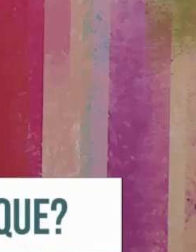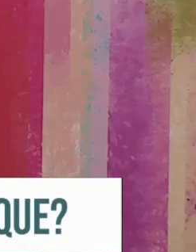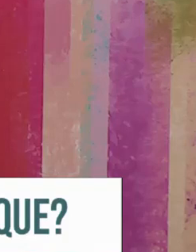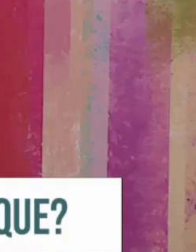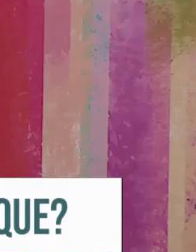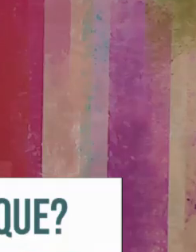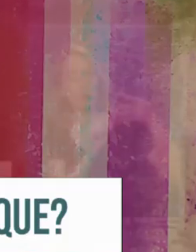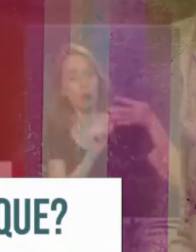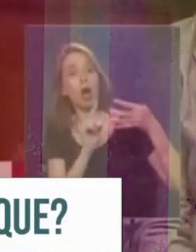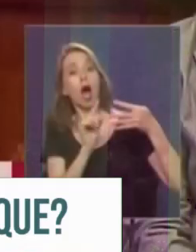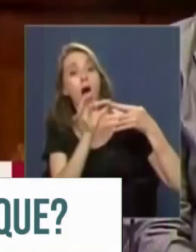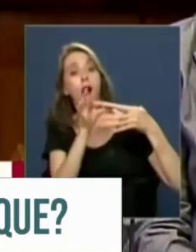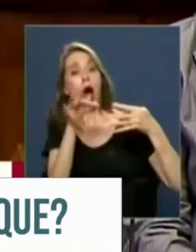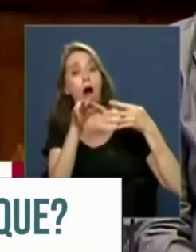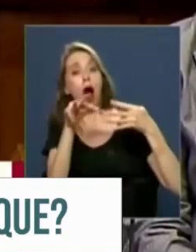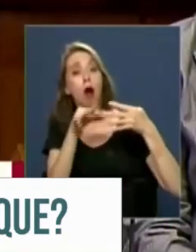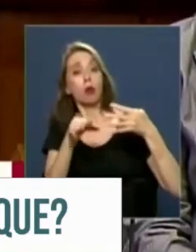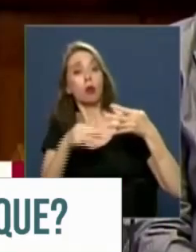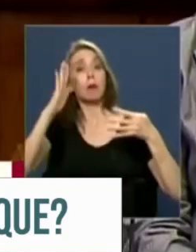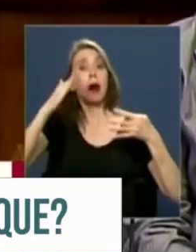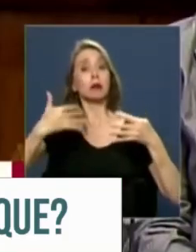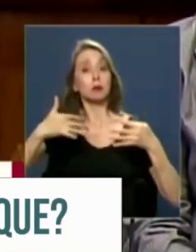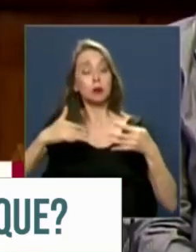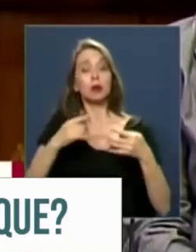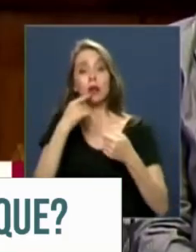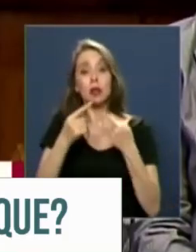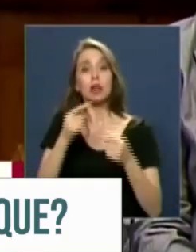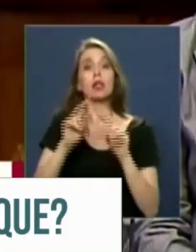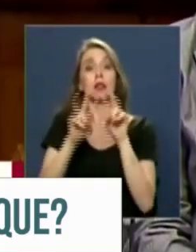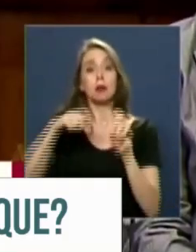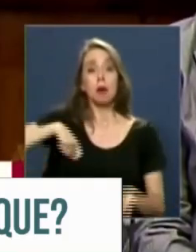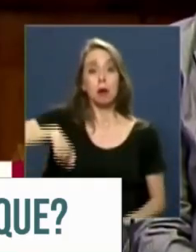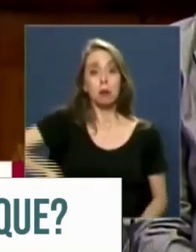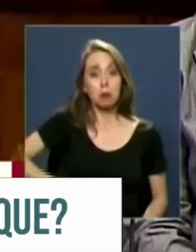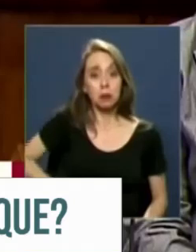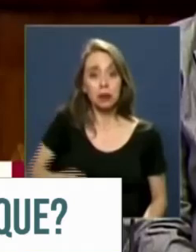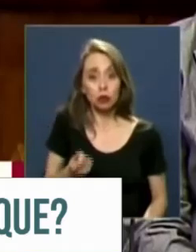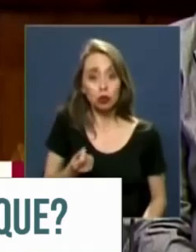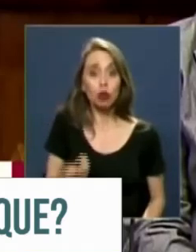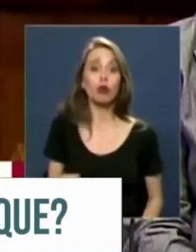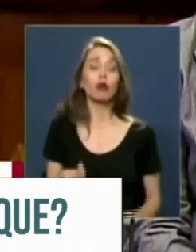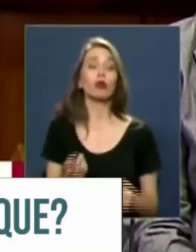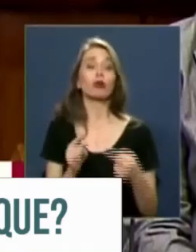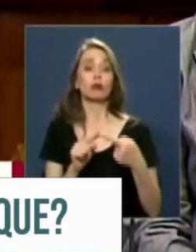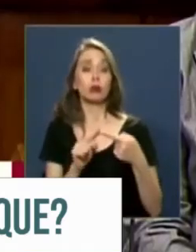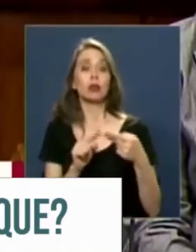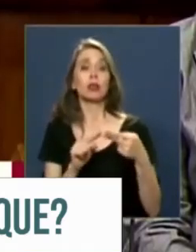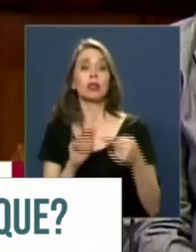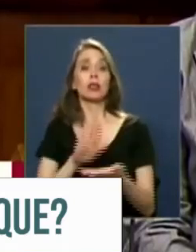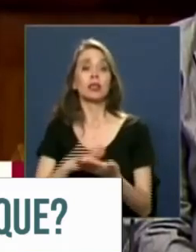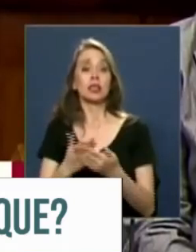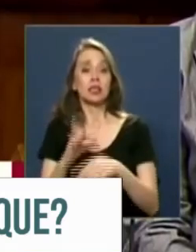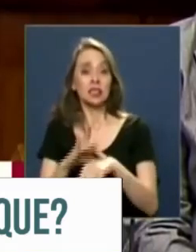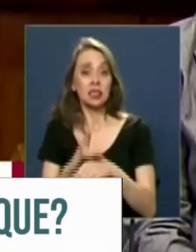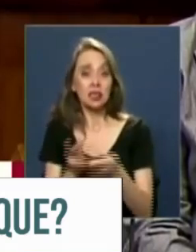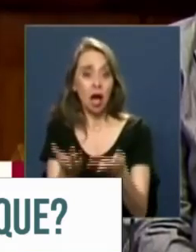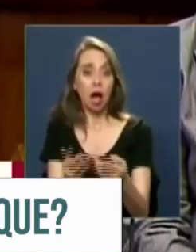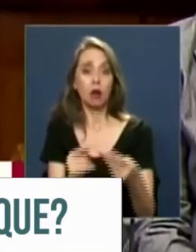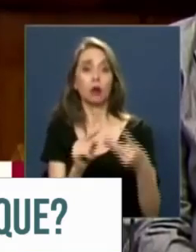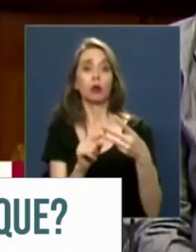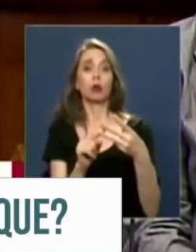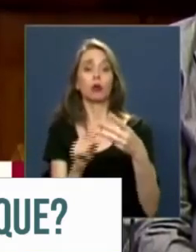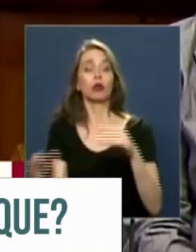encima no nos quieren entregar el dinero, o sea, las AFP se siguen ganando millones y millones